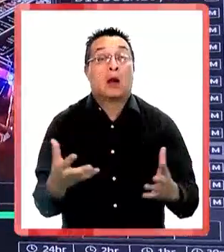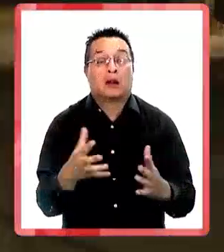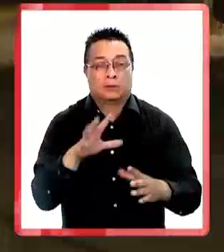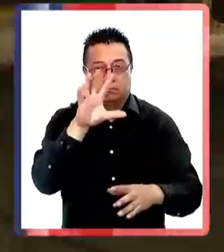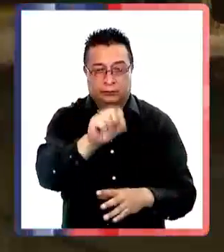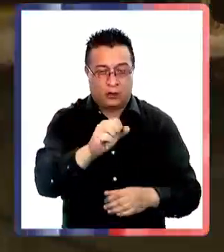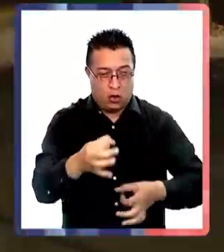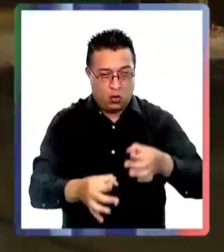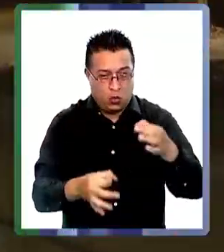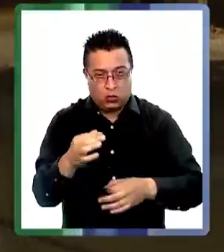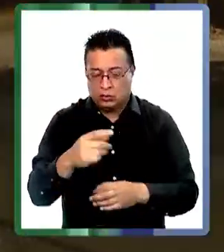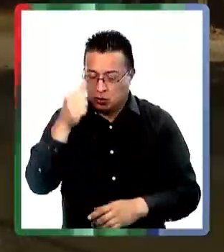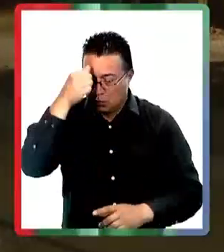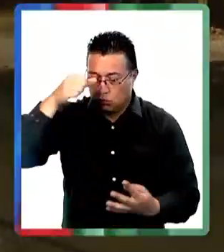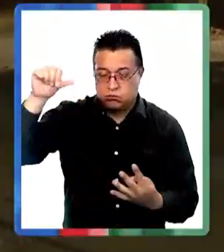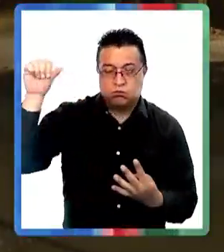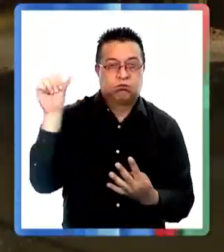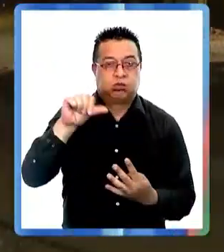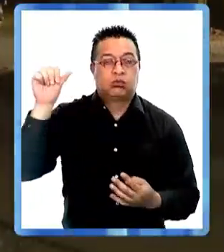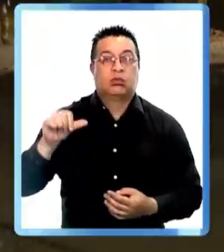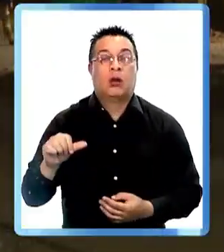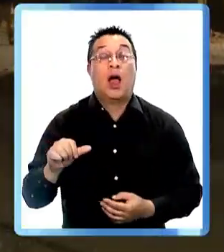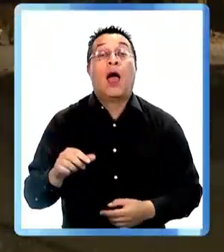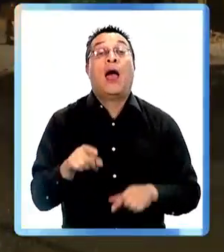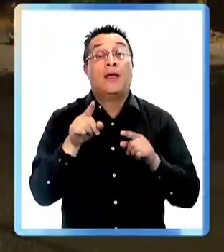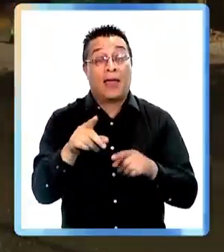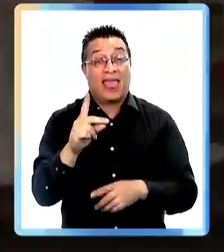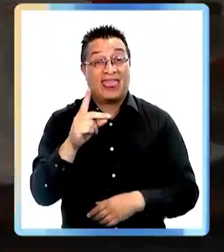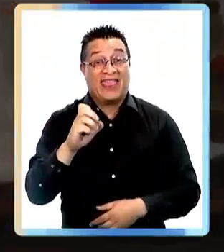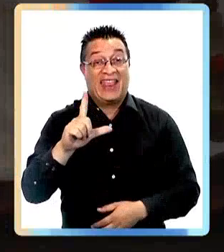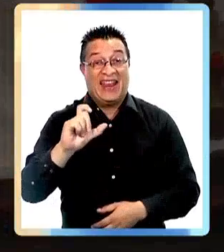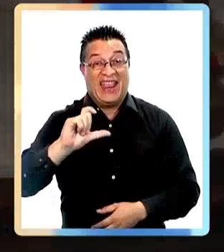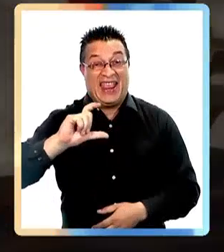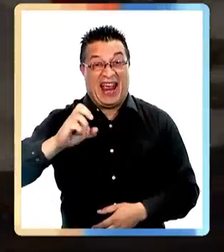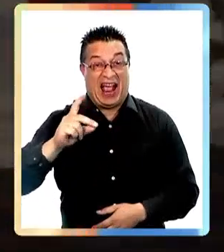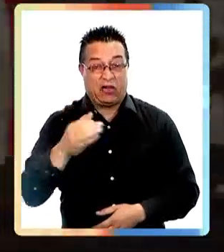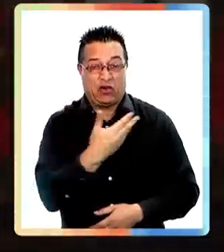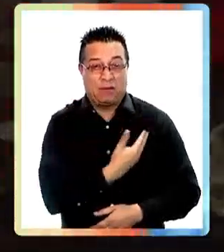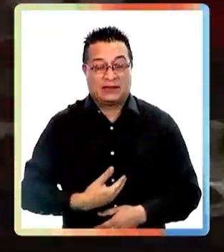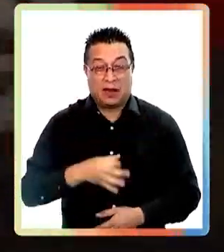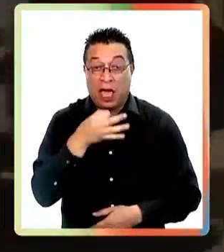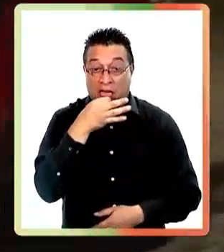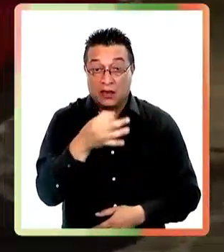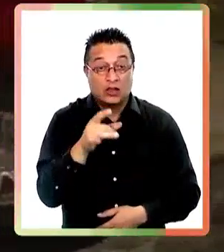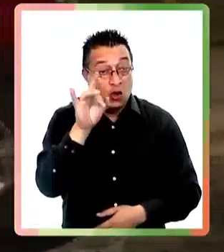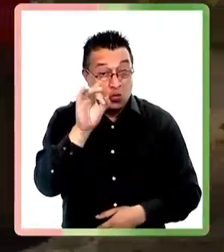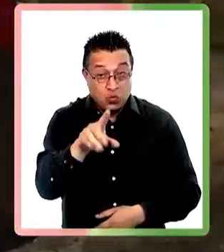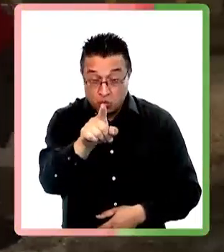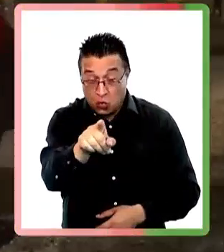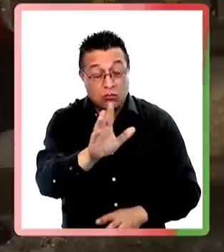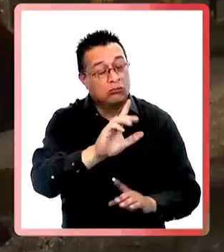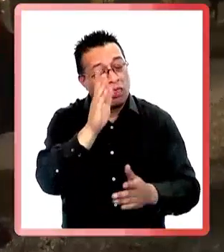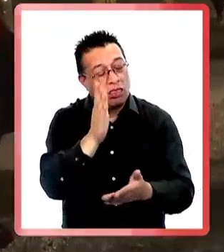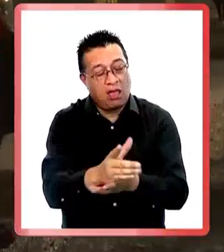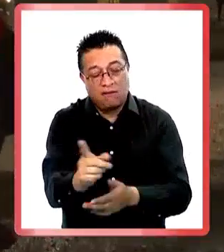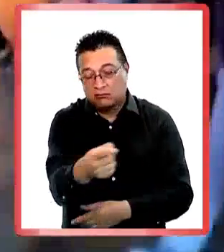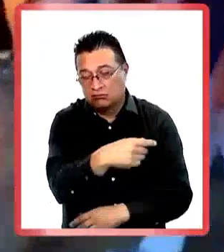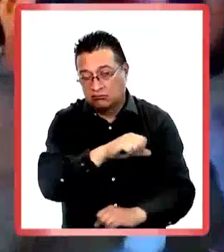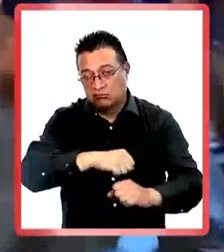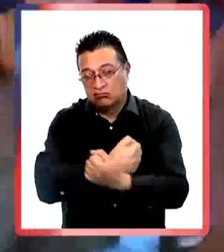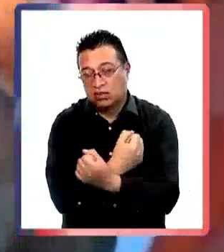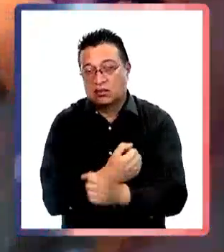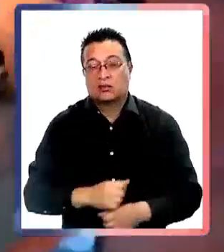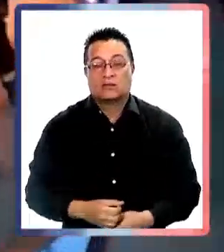la Justicia con todo el peso de la ley el delegado presidencial señaló que el único lugar para estas personas es la cárcel